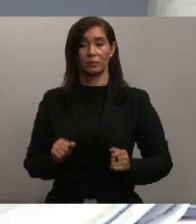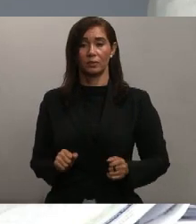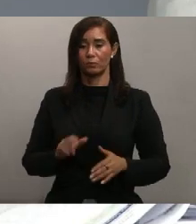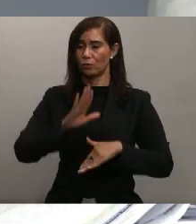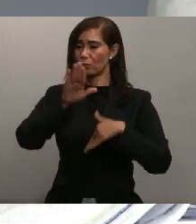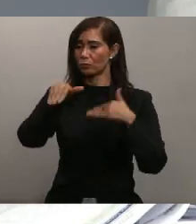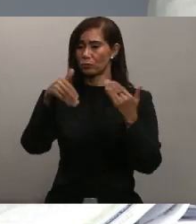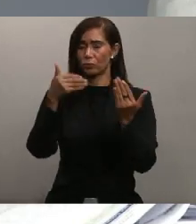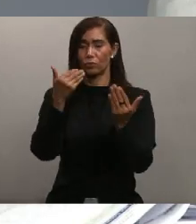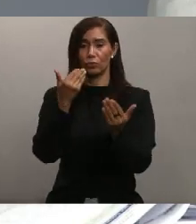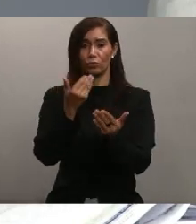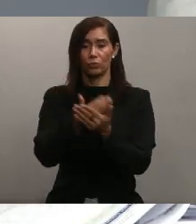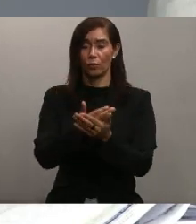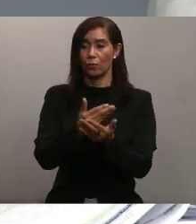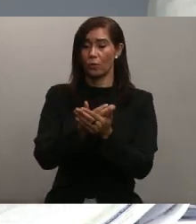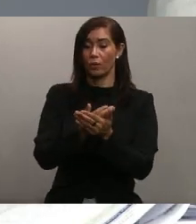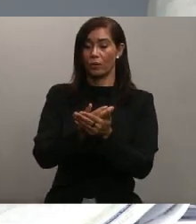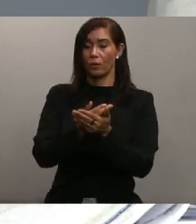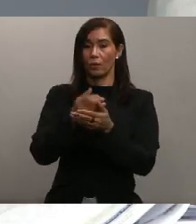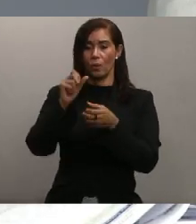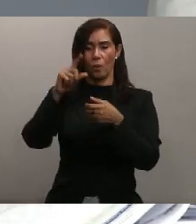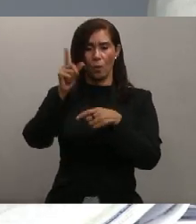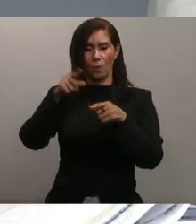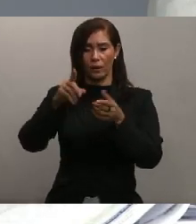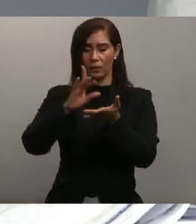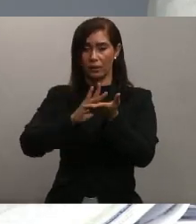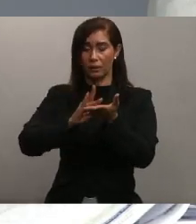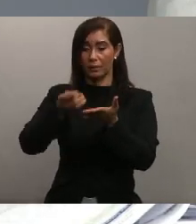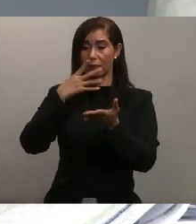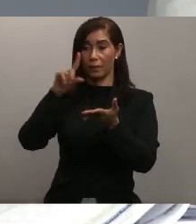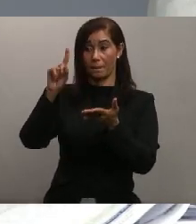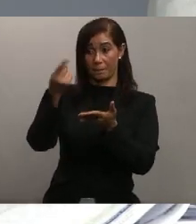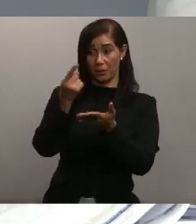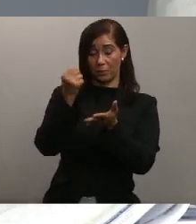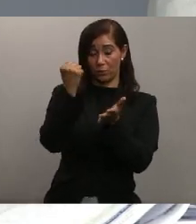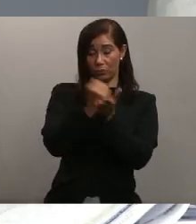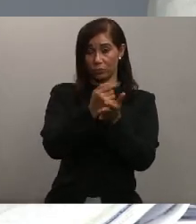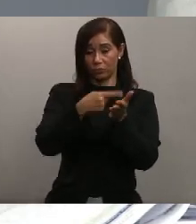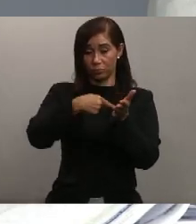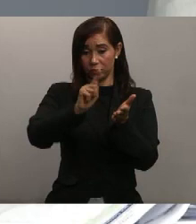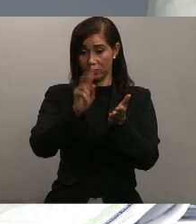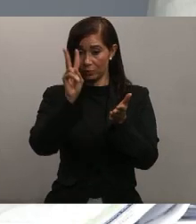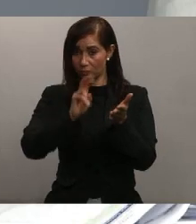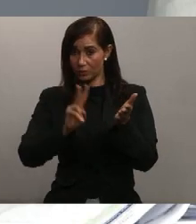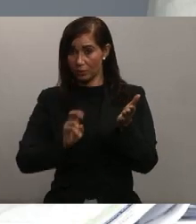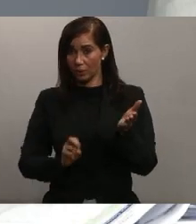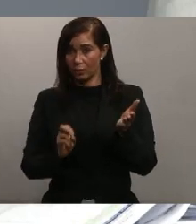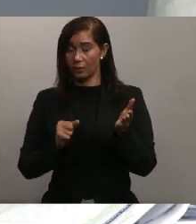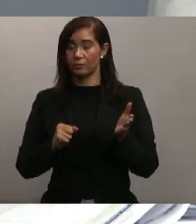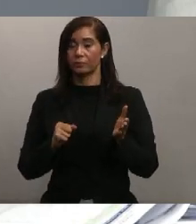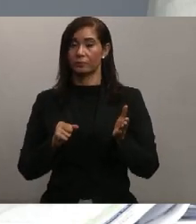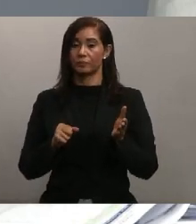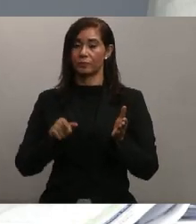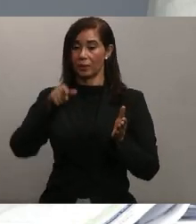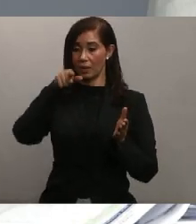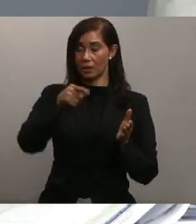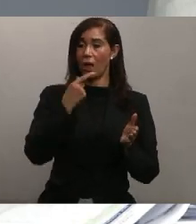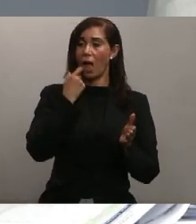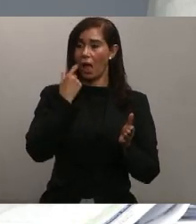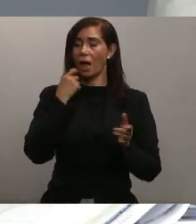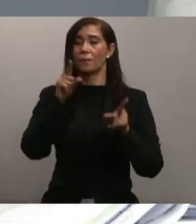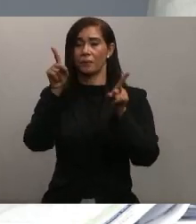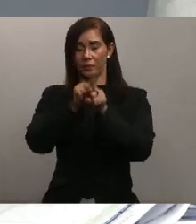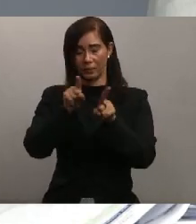los productos que son importados en este país necesitan un registro sanitario. En este caso también